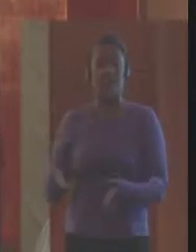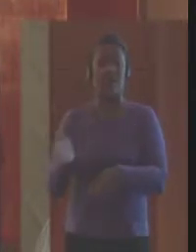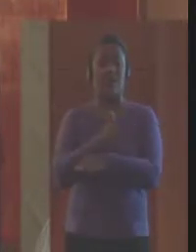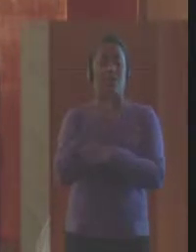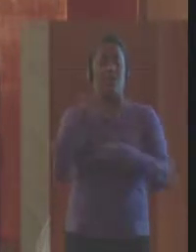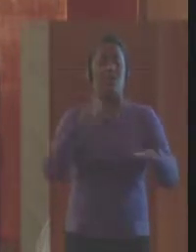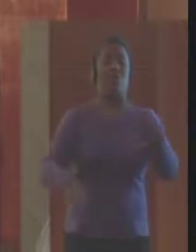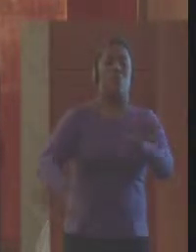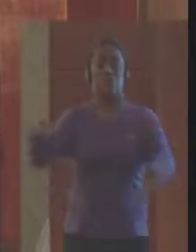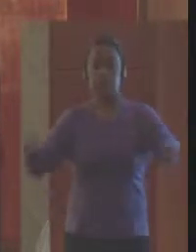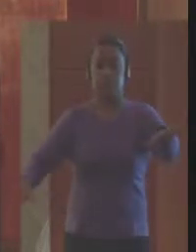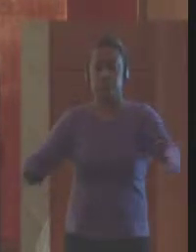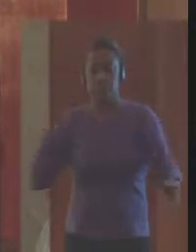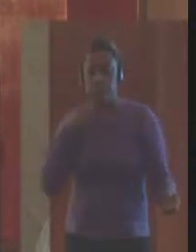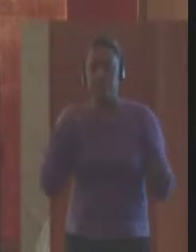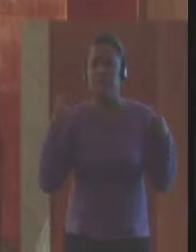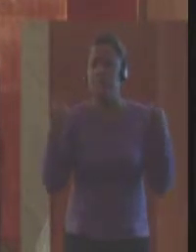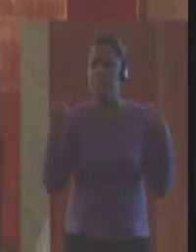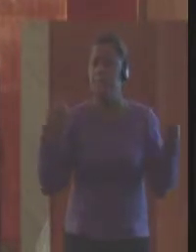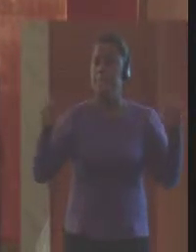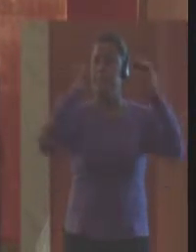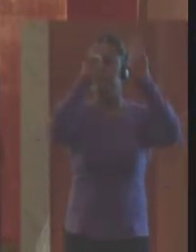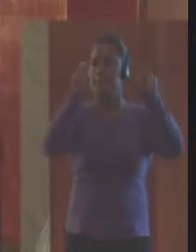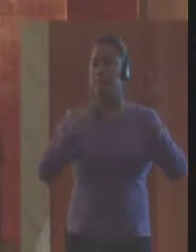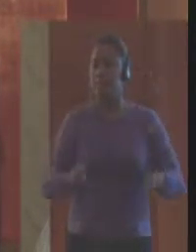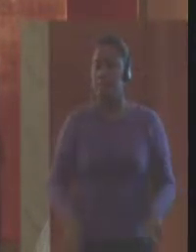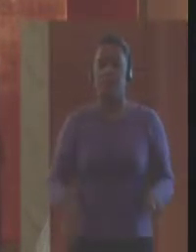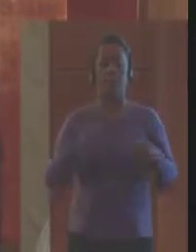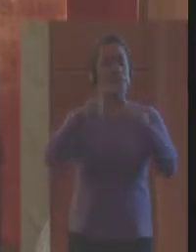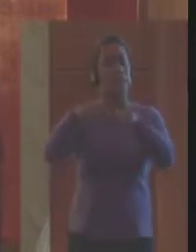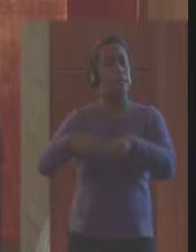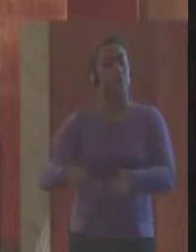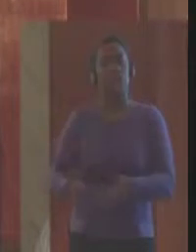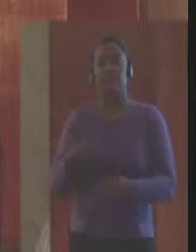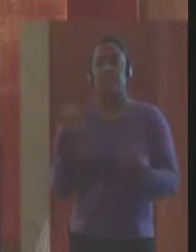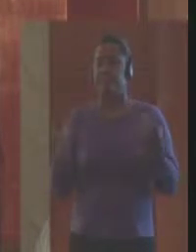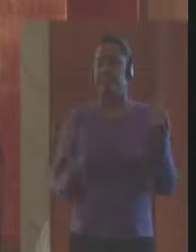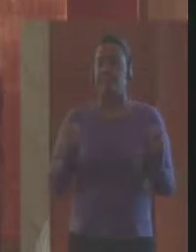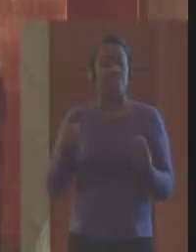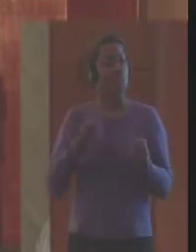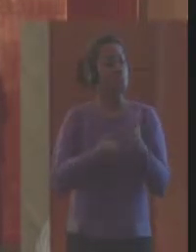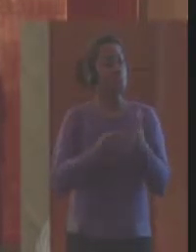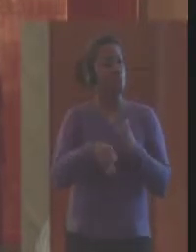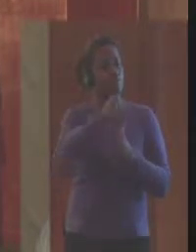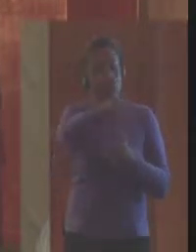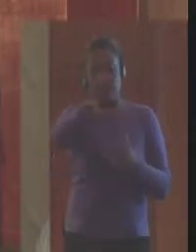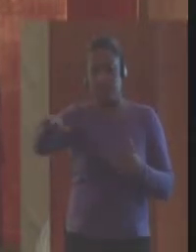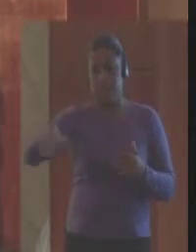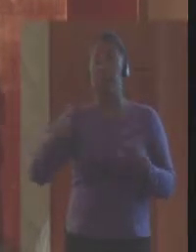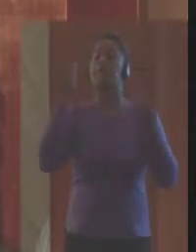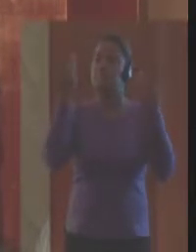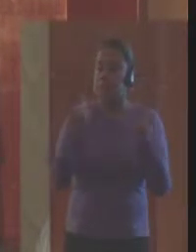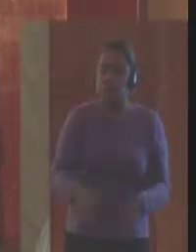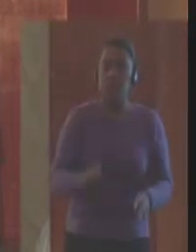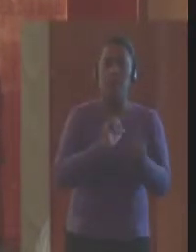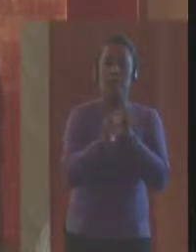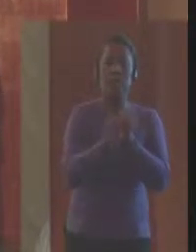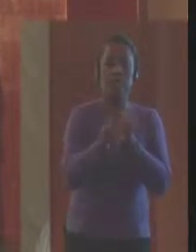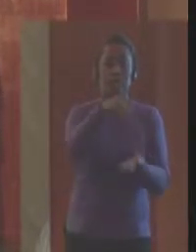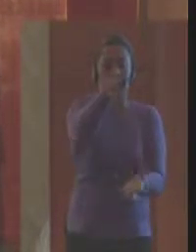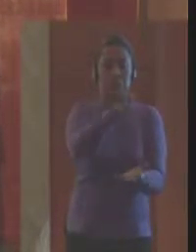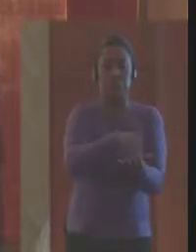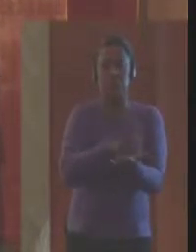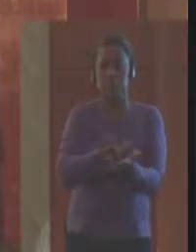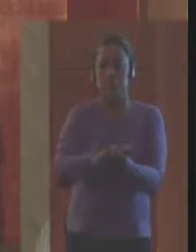sísmica corresponde a una manera ya mucho más detallada para saber cuál es el nivel de edificación. Están todos esos estudios, está toda esa información, están